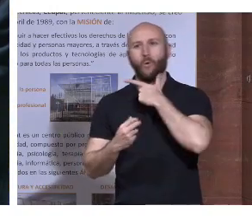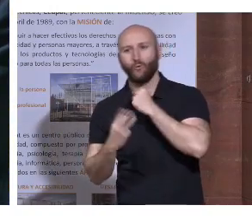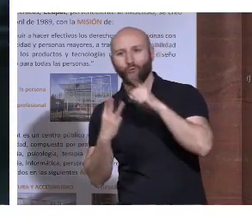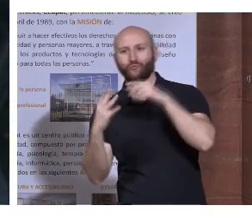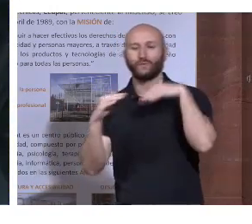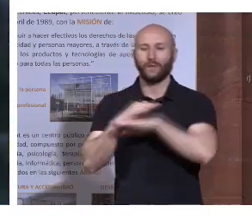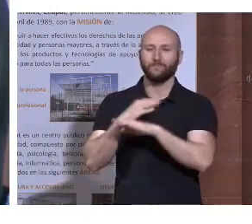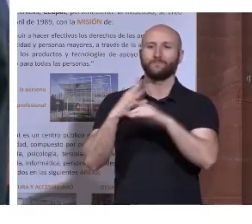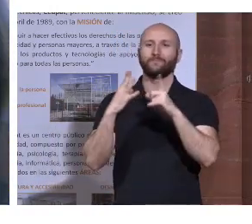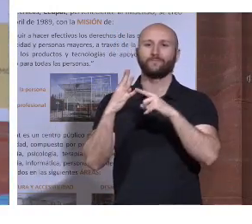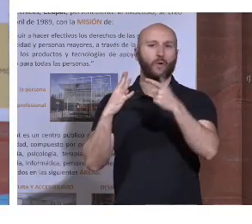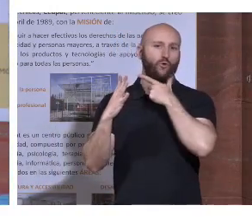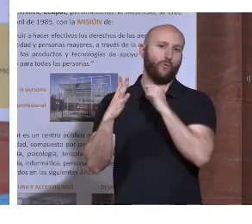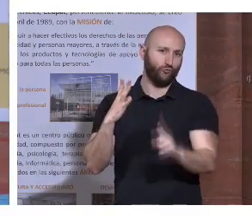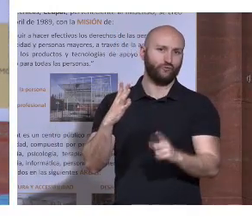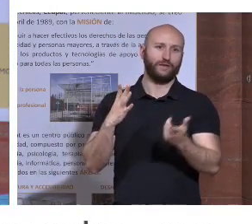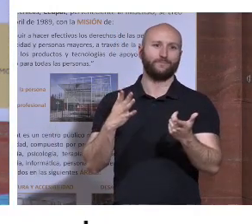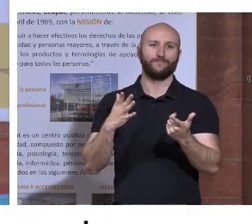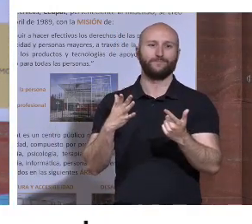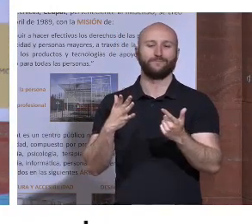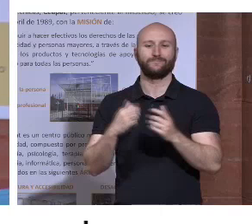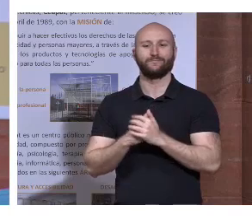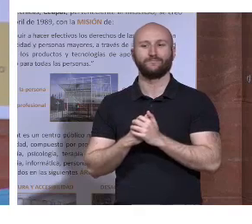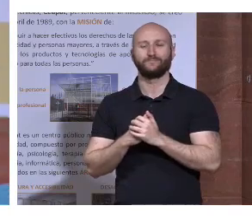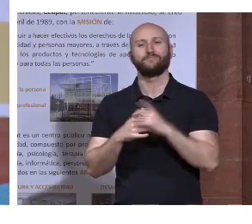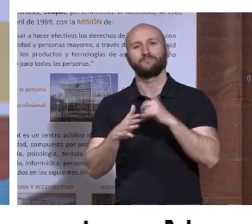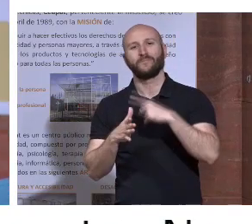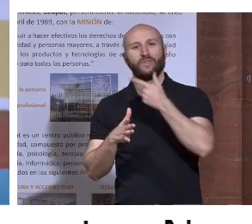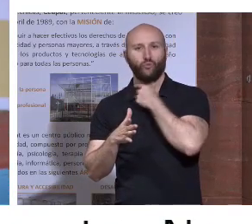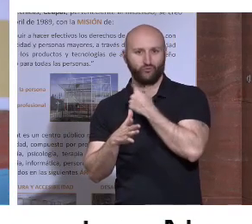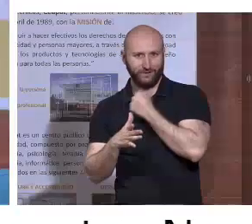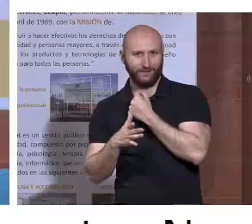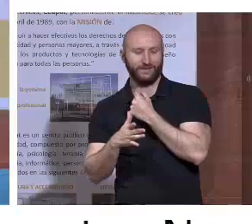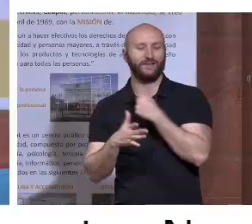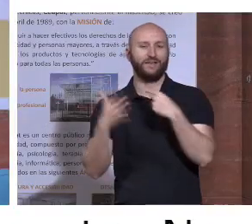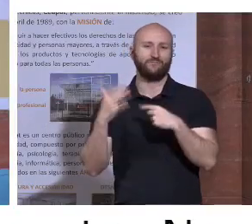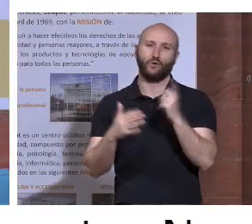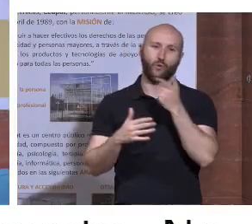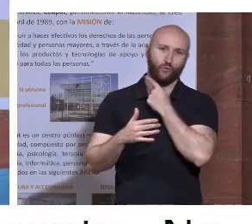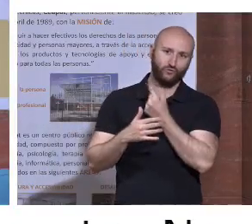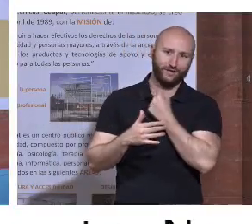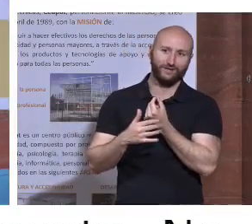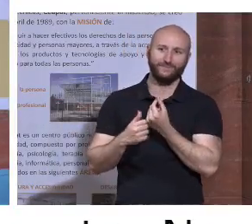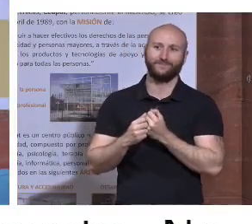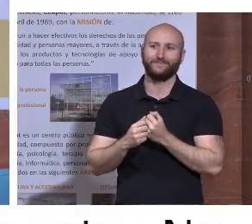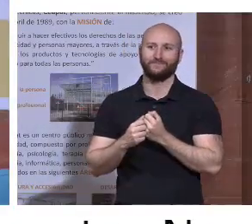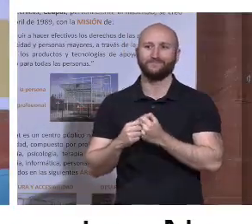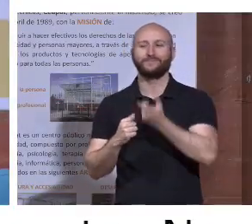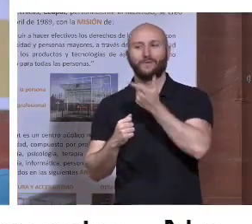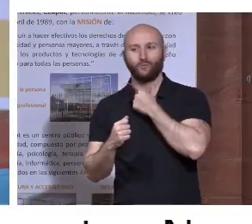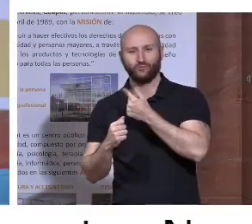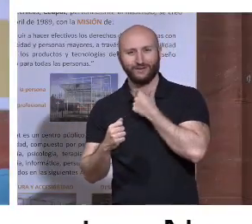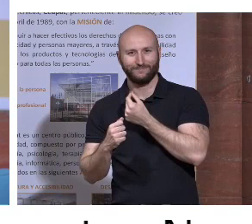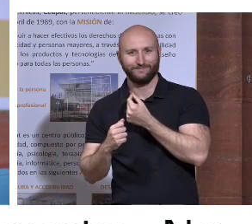Me gusta. No me gusta. Me gusta. Me gusta. No me gusta. Me gusta. Me